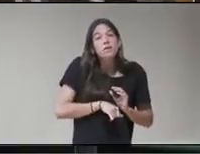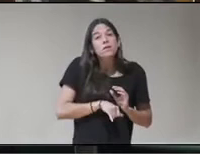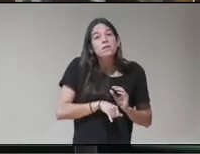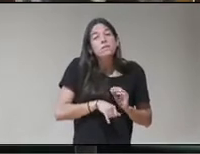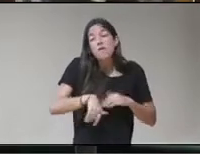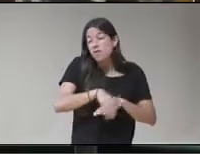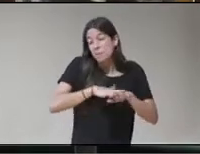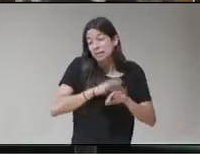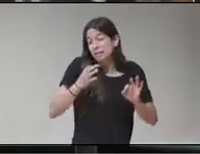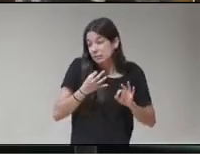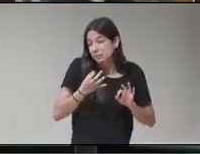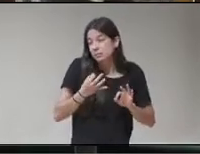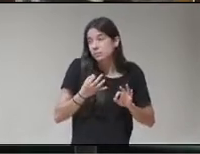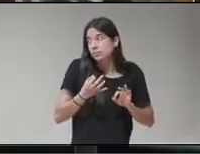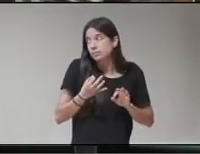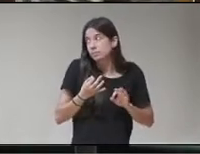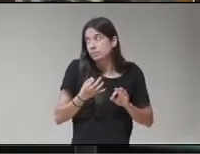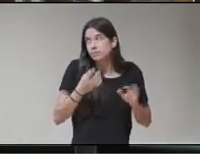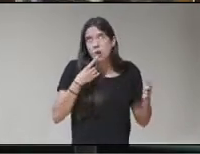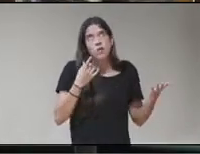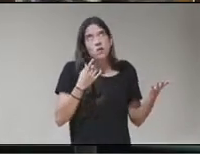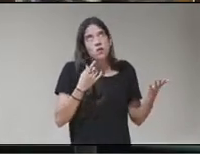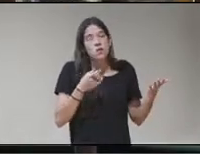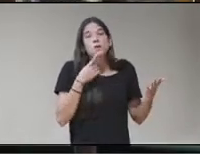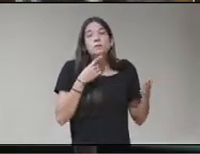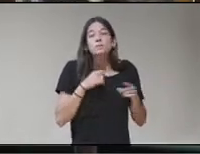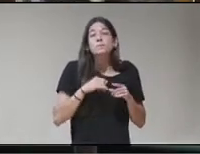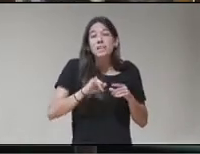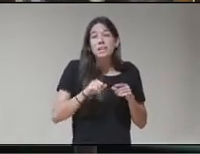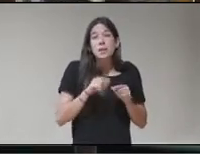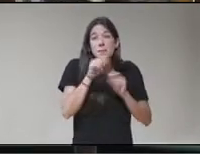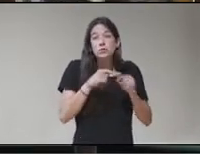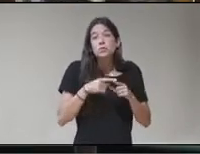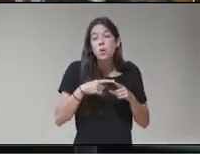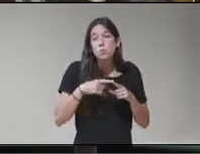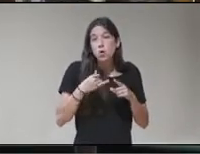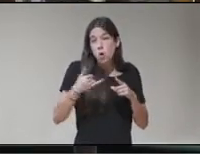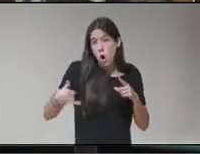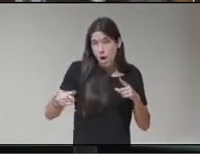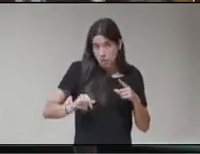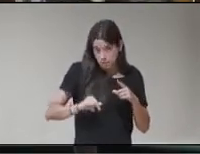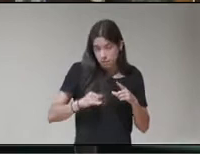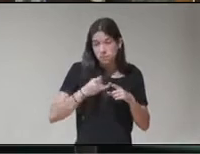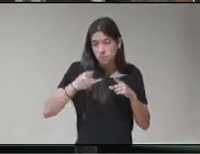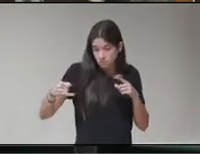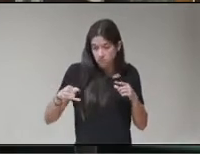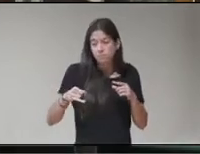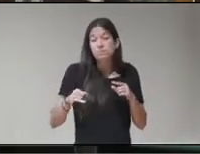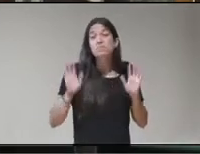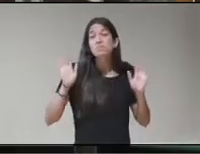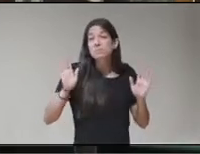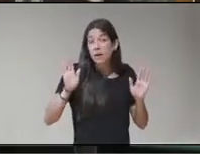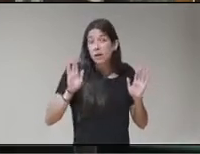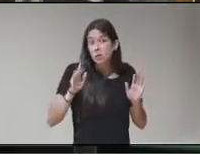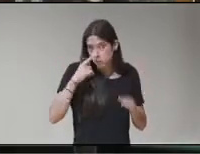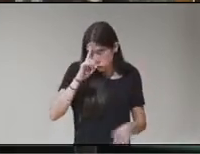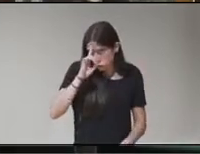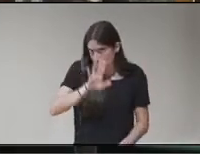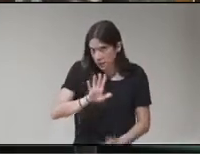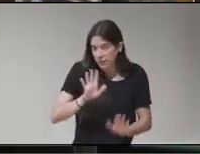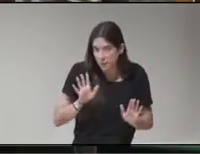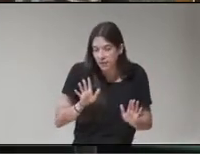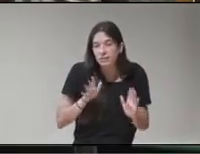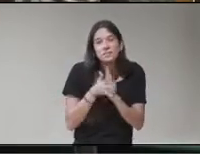pues, si lo diré, virus con cola, la mayor parte, pero sorprendentemente resulta que son